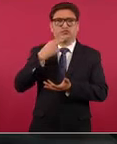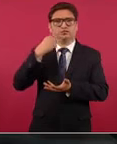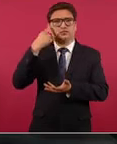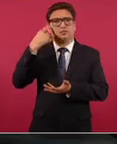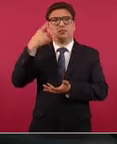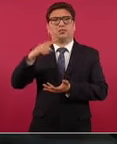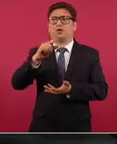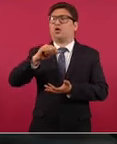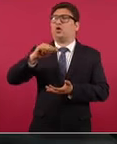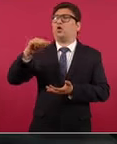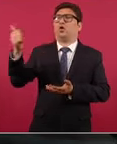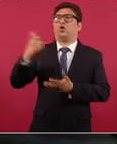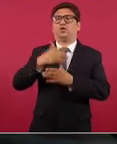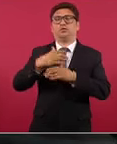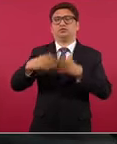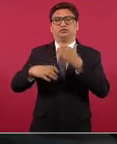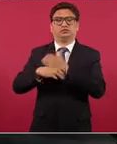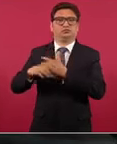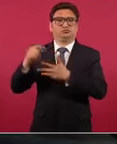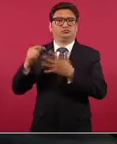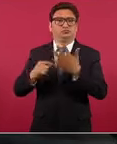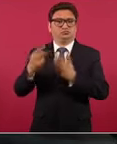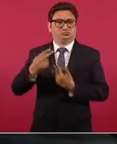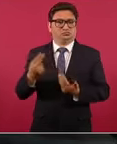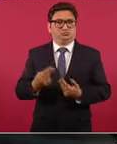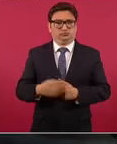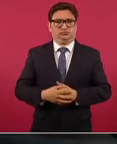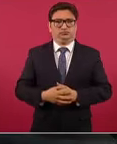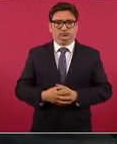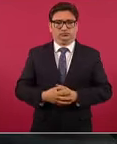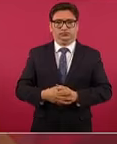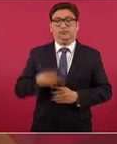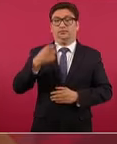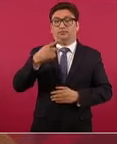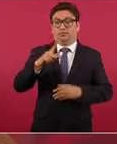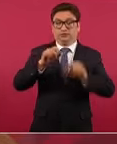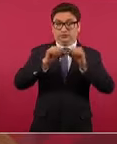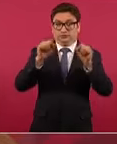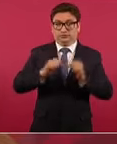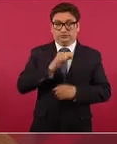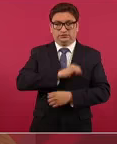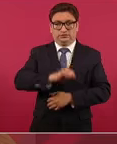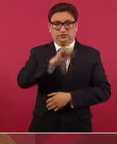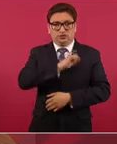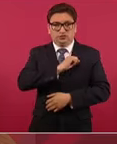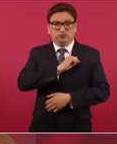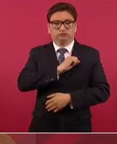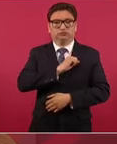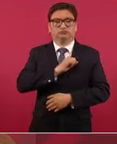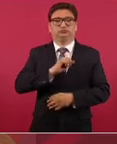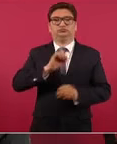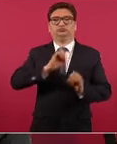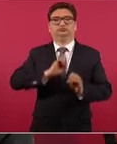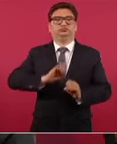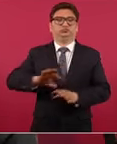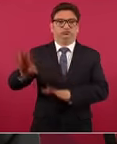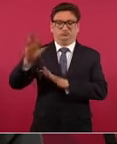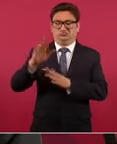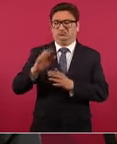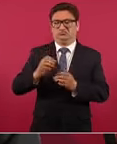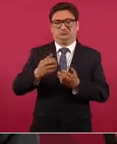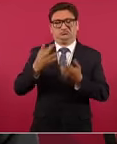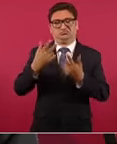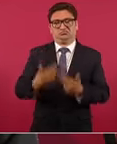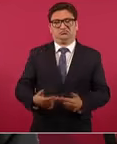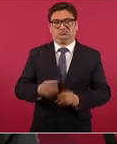otras necesidades ustedes llegan y el sistema de salud lo destruyeron